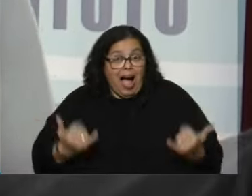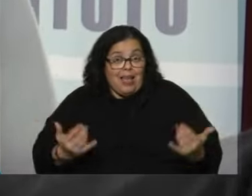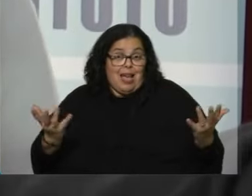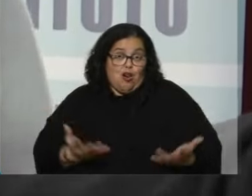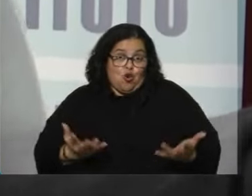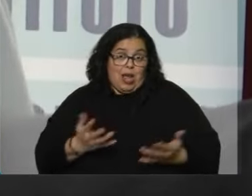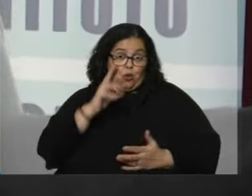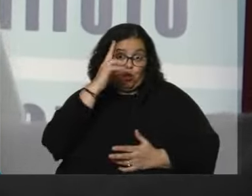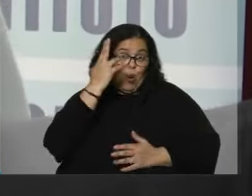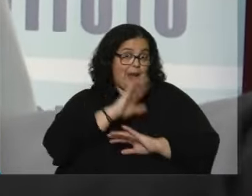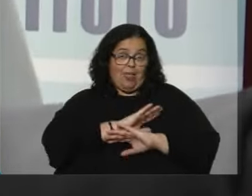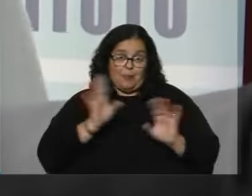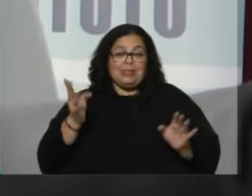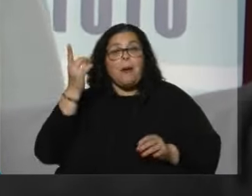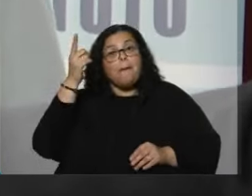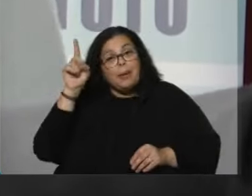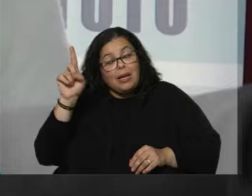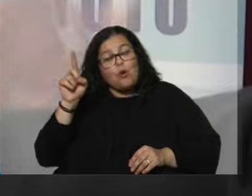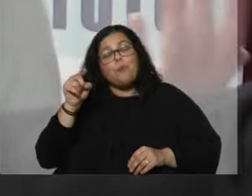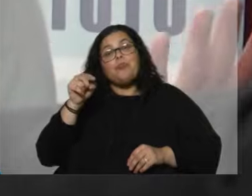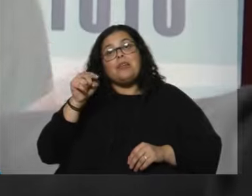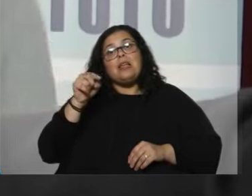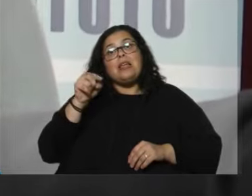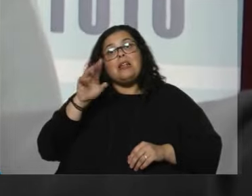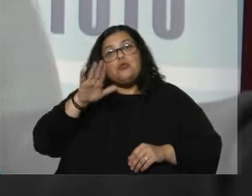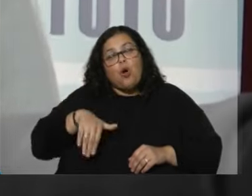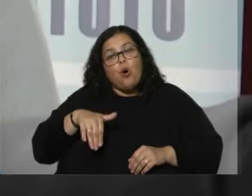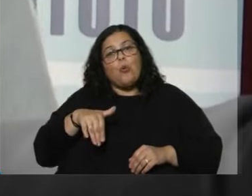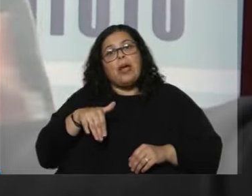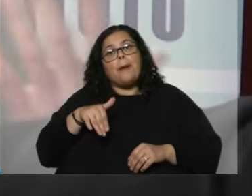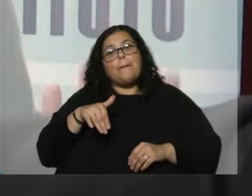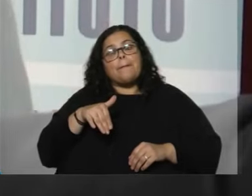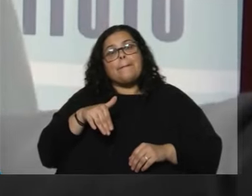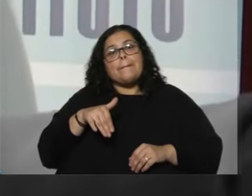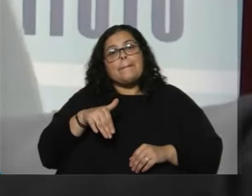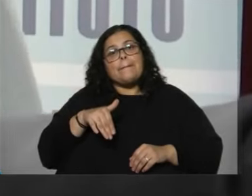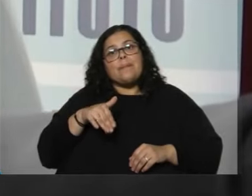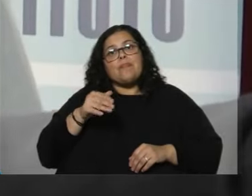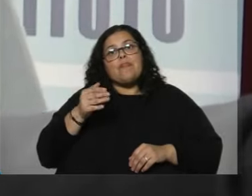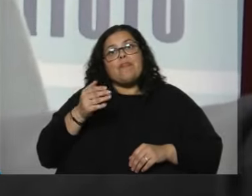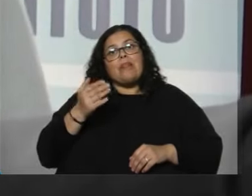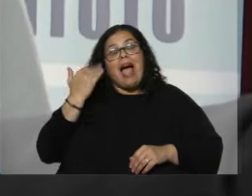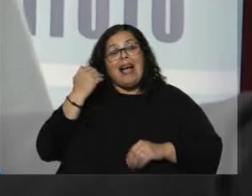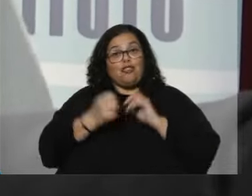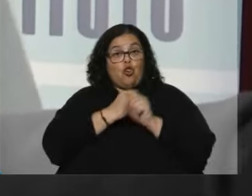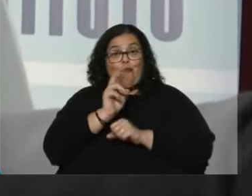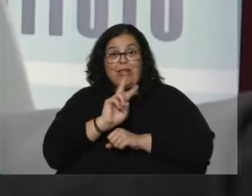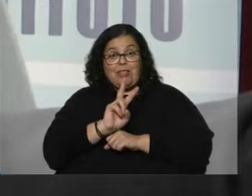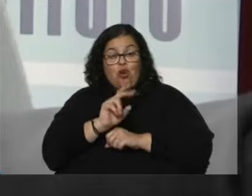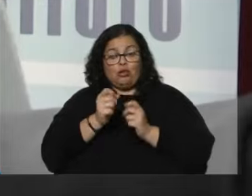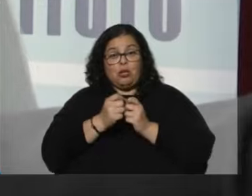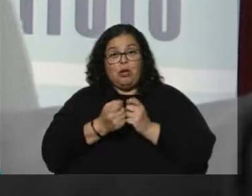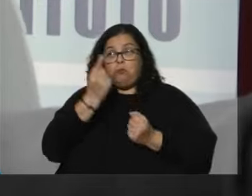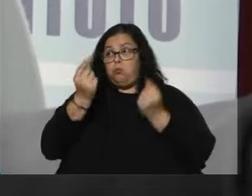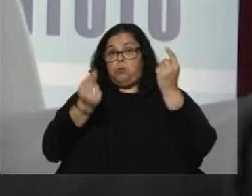ahora. Bueno, después sí, en base a digamos, al brote que tuvimos en el 2022, empezaron